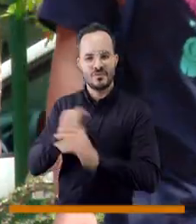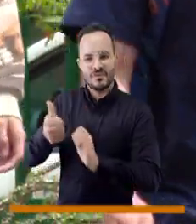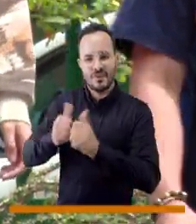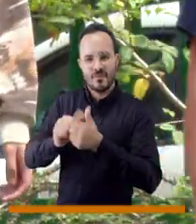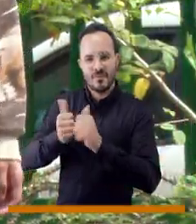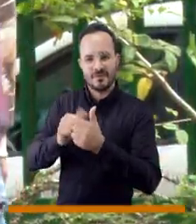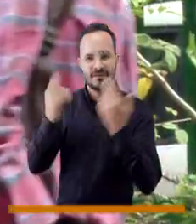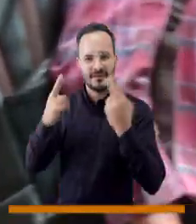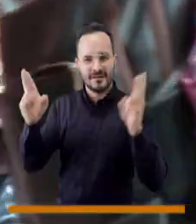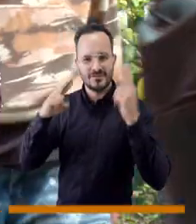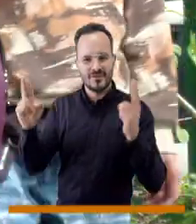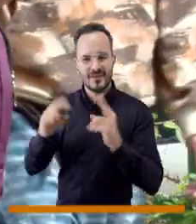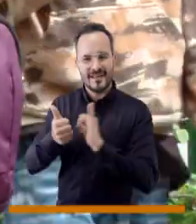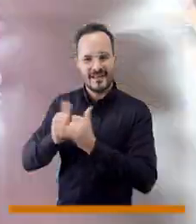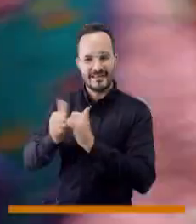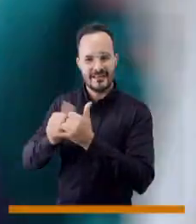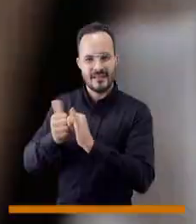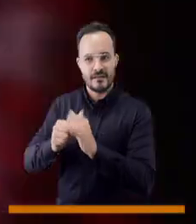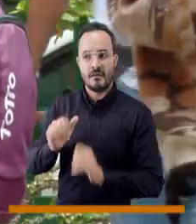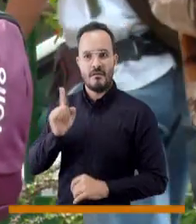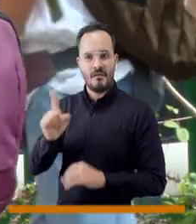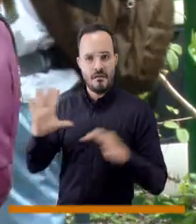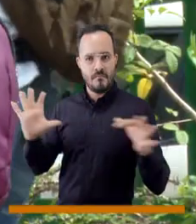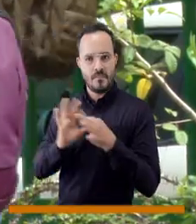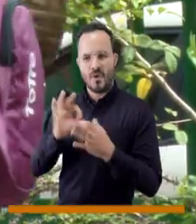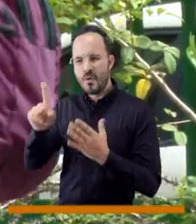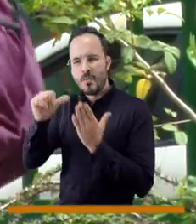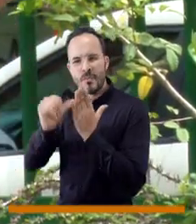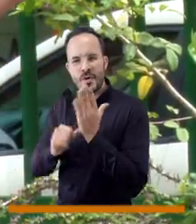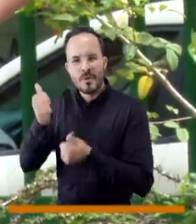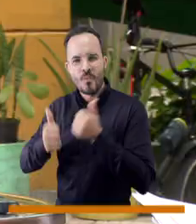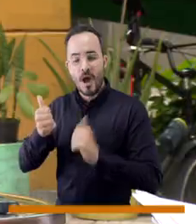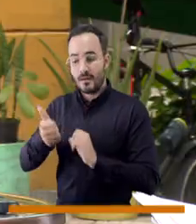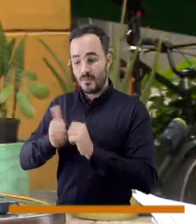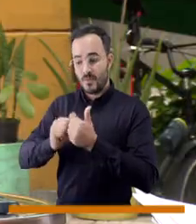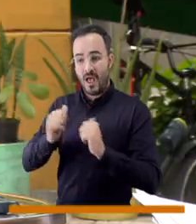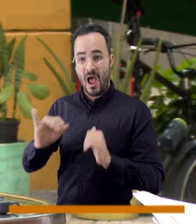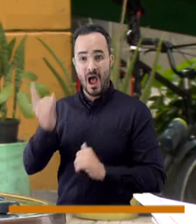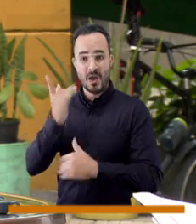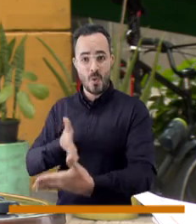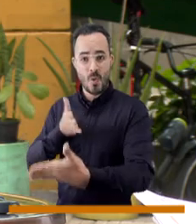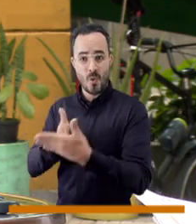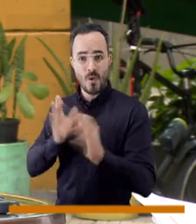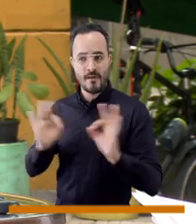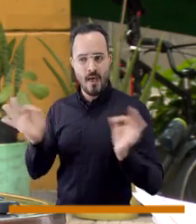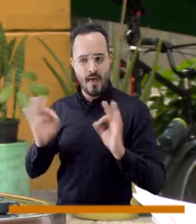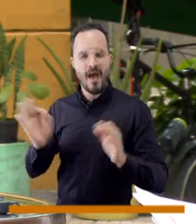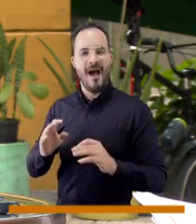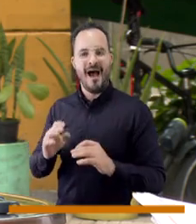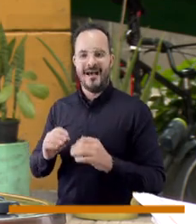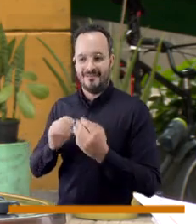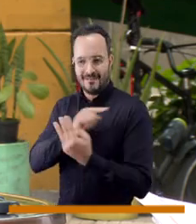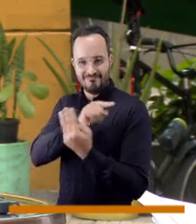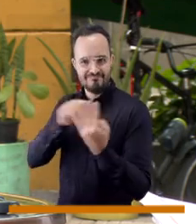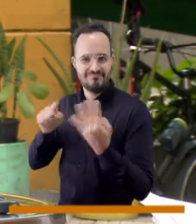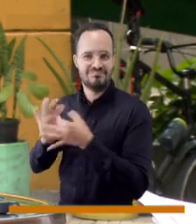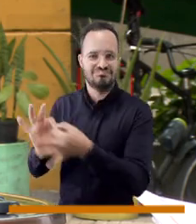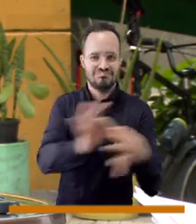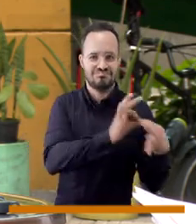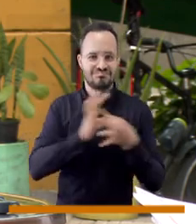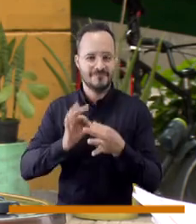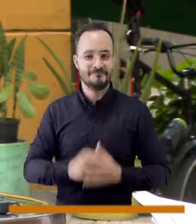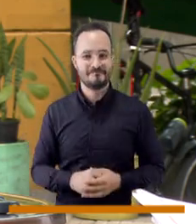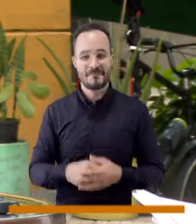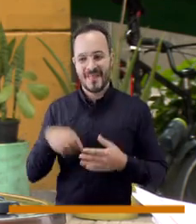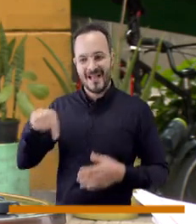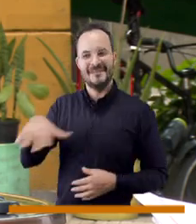y Recreación en el marco del programa Deportes Sin Límites. Así que bueno, ese es nuestro programa de hoy. Vamos a darle